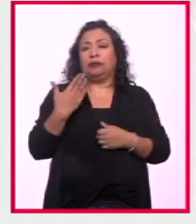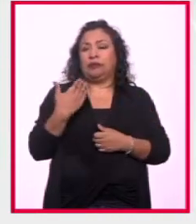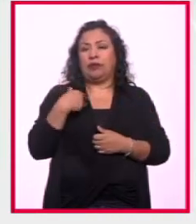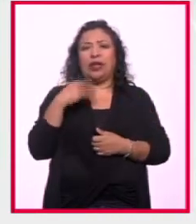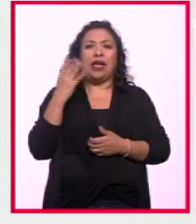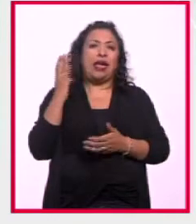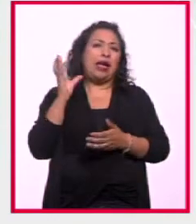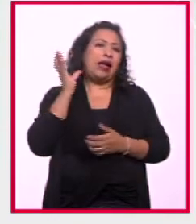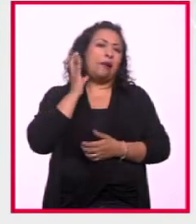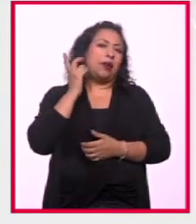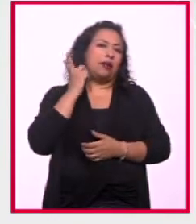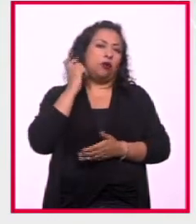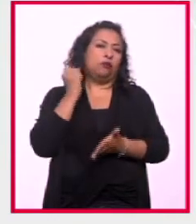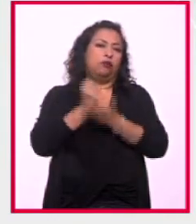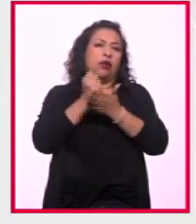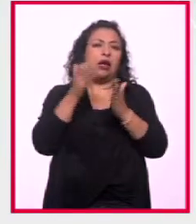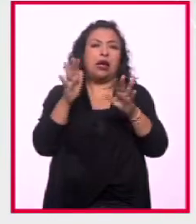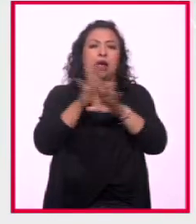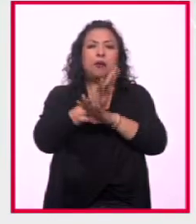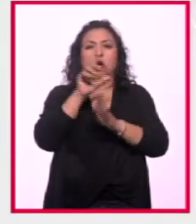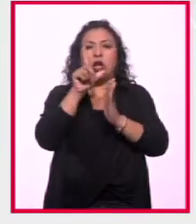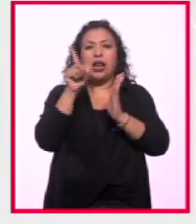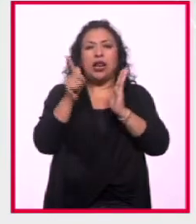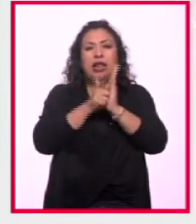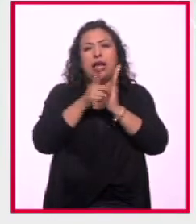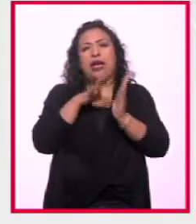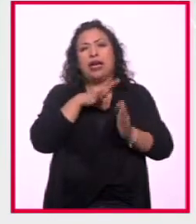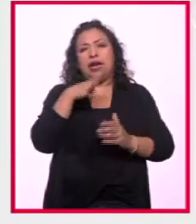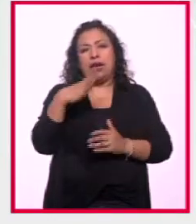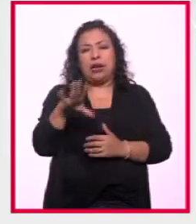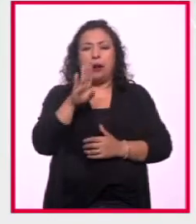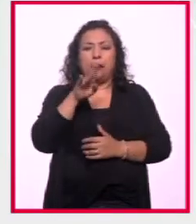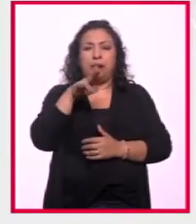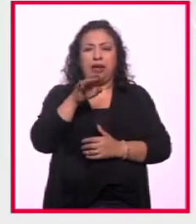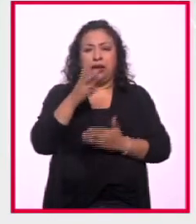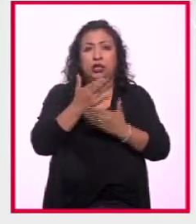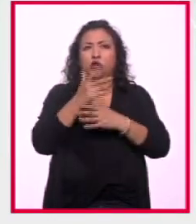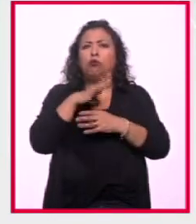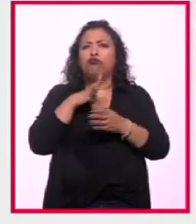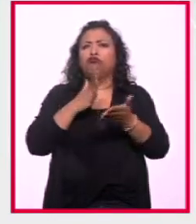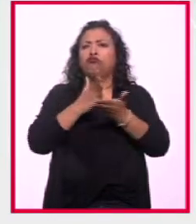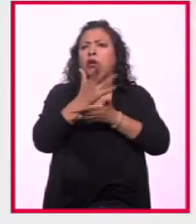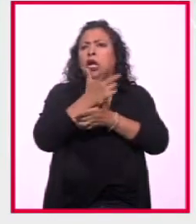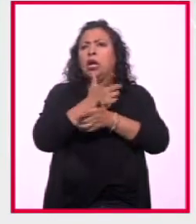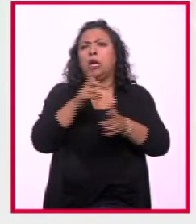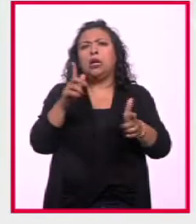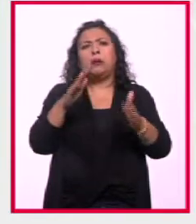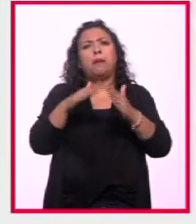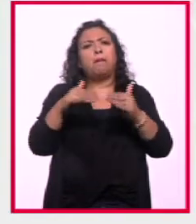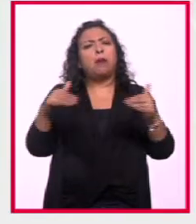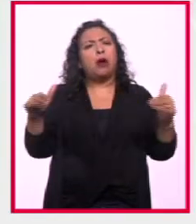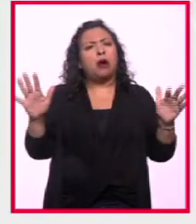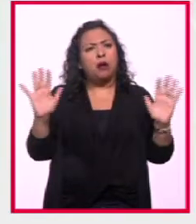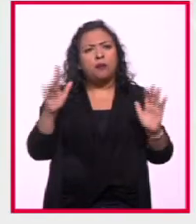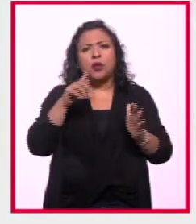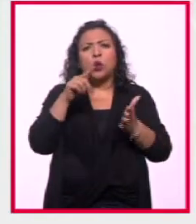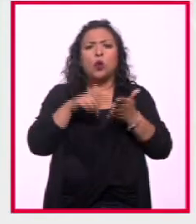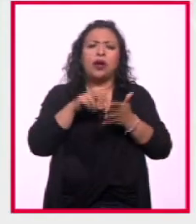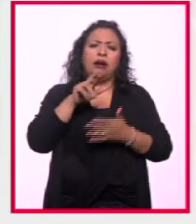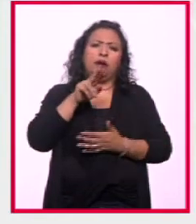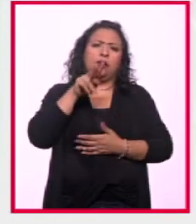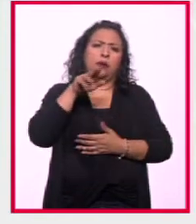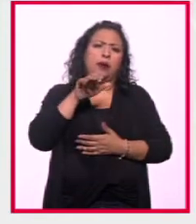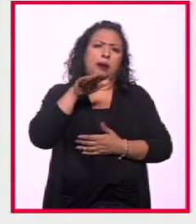cámara de diputados aprobó reformas a la ley general de bienes nacionales que garantiza el libre acceso y tránsito a las playas en riviera maya